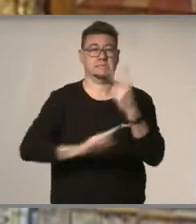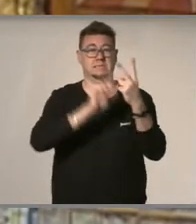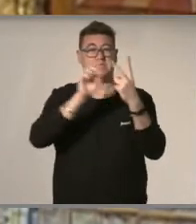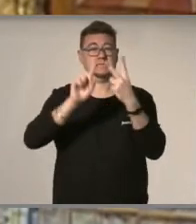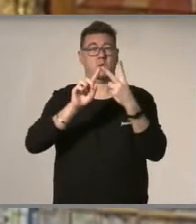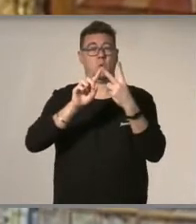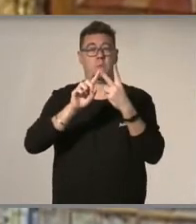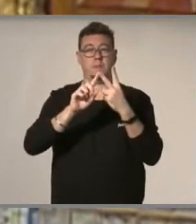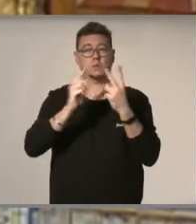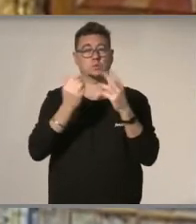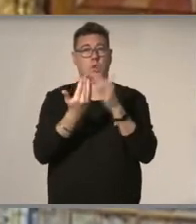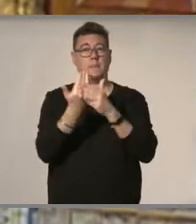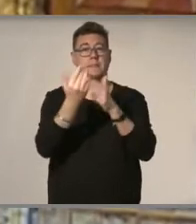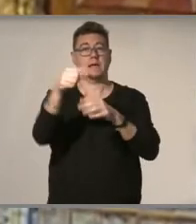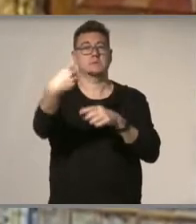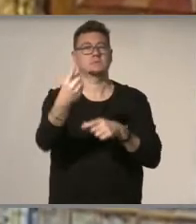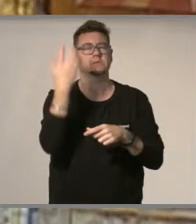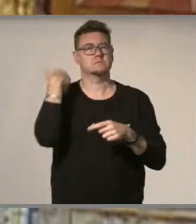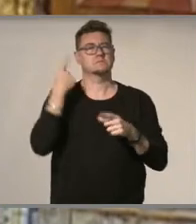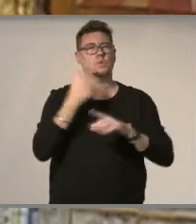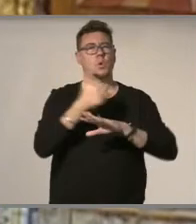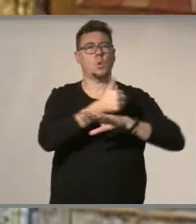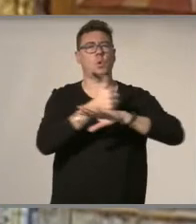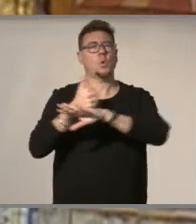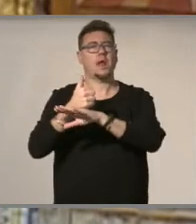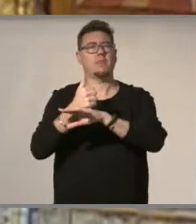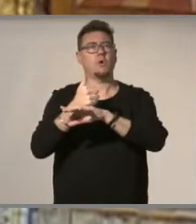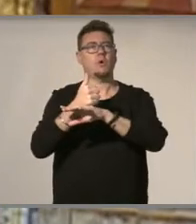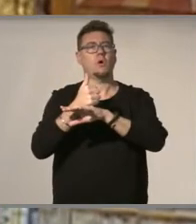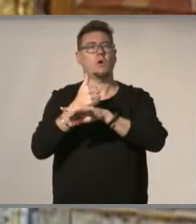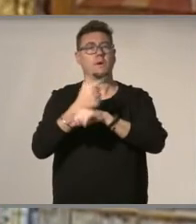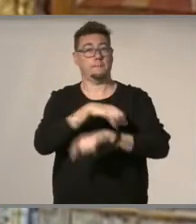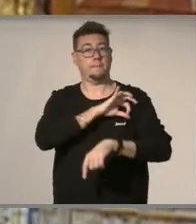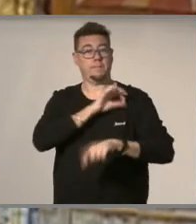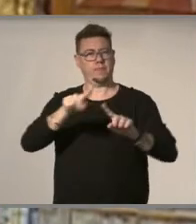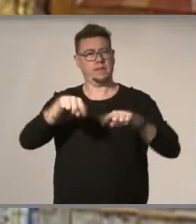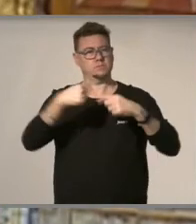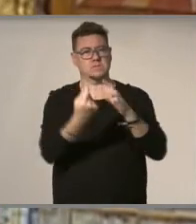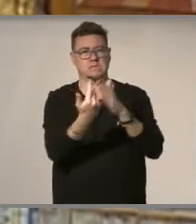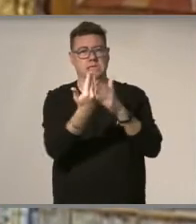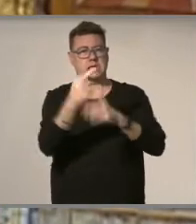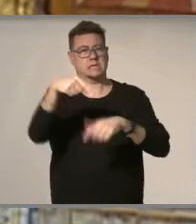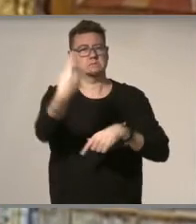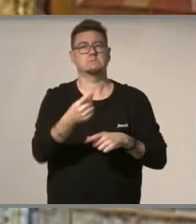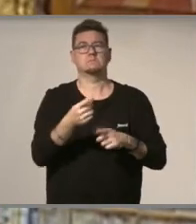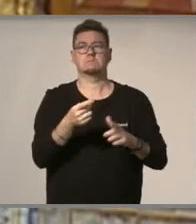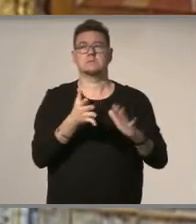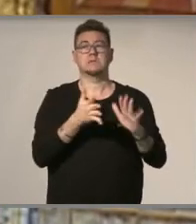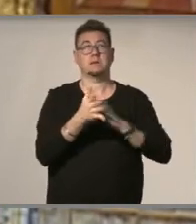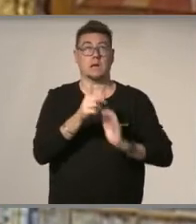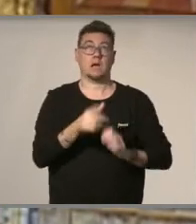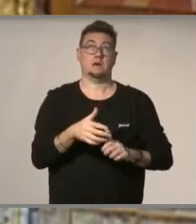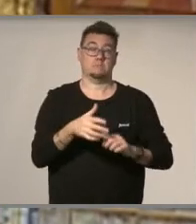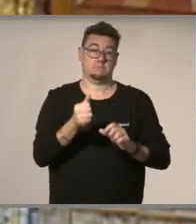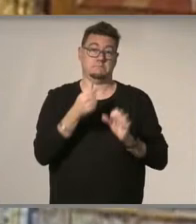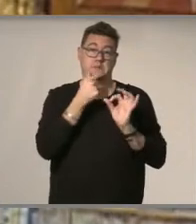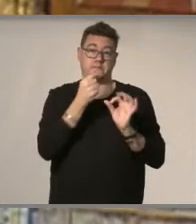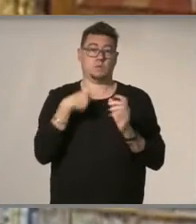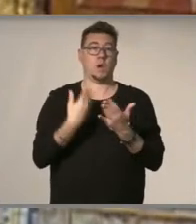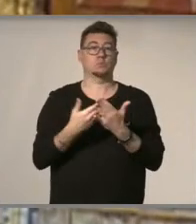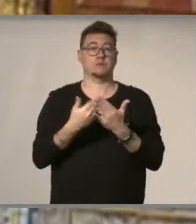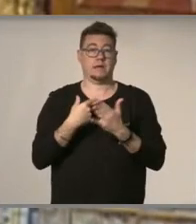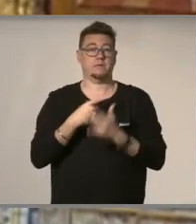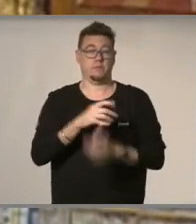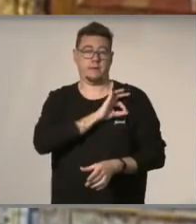se produjo pocos días después de que el jurado hubiese fallado el premio de convivencia, lo que reforzó aún más su